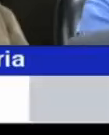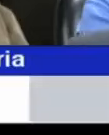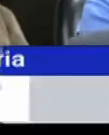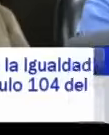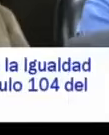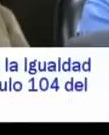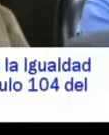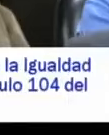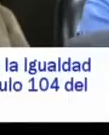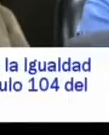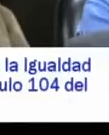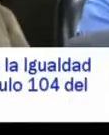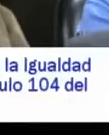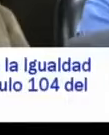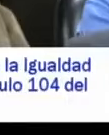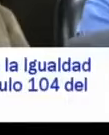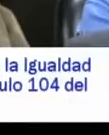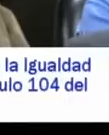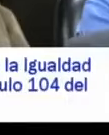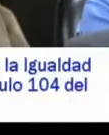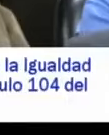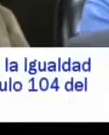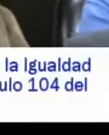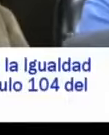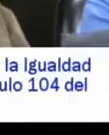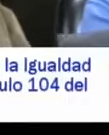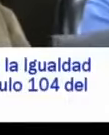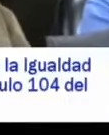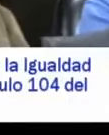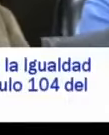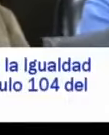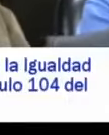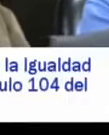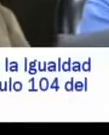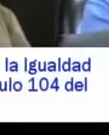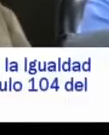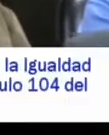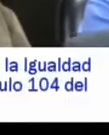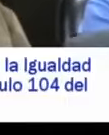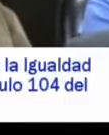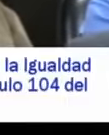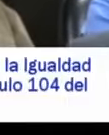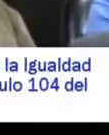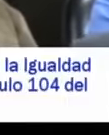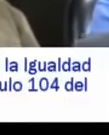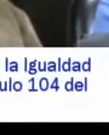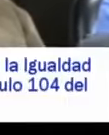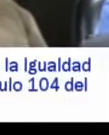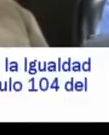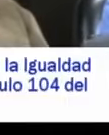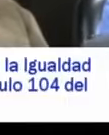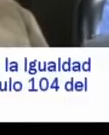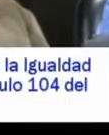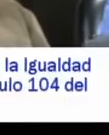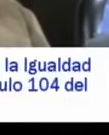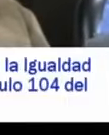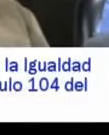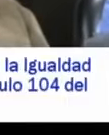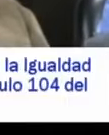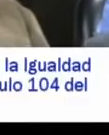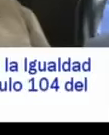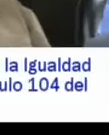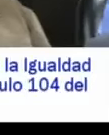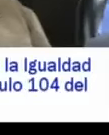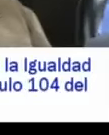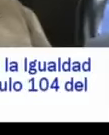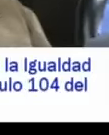vida cotidiana. Entonces, celebramos además ese tipo de acompañamiento que hemos tenido. Este Parlamento